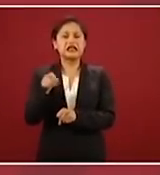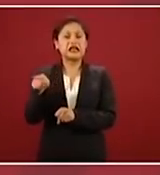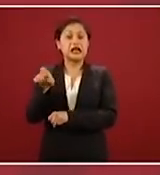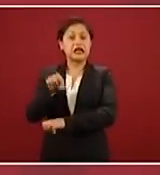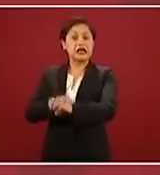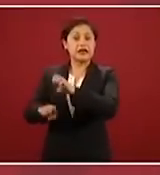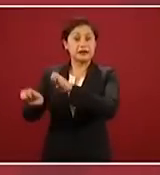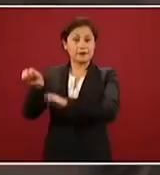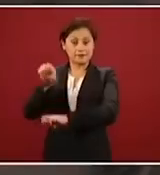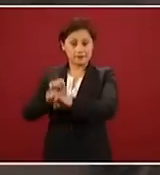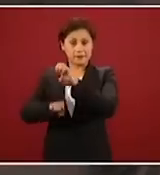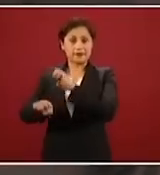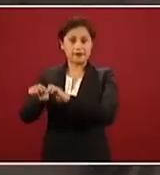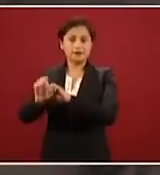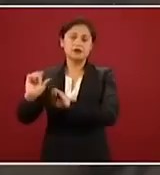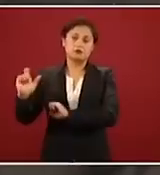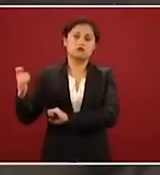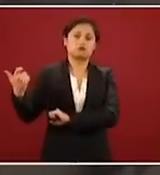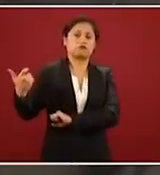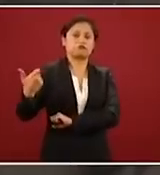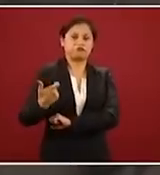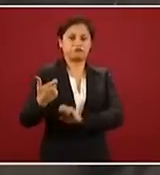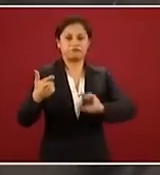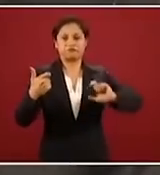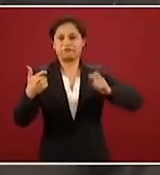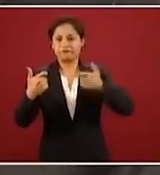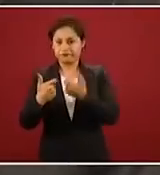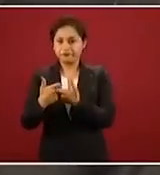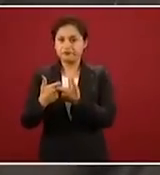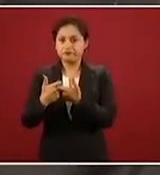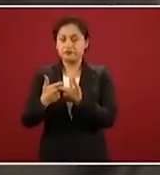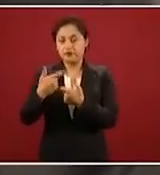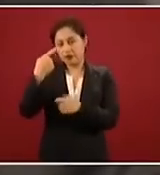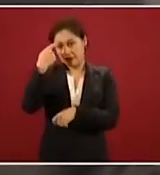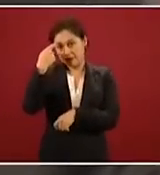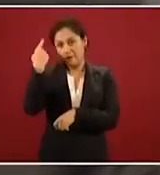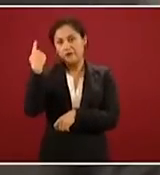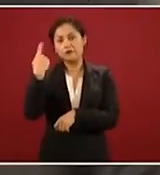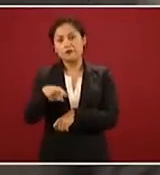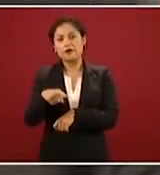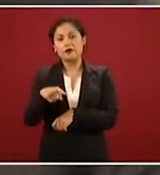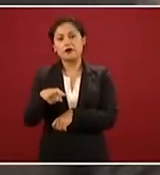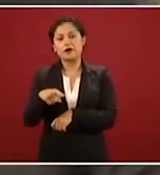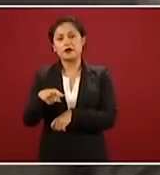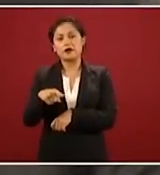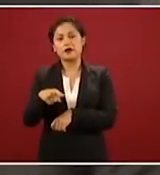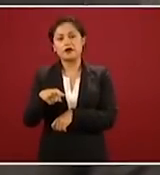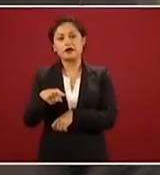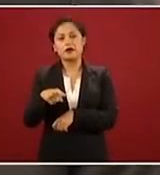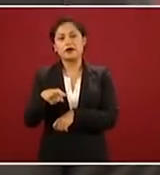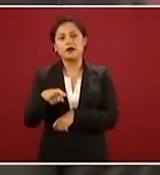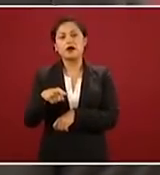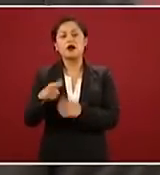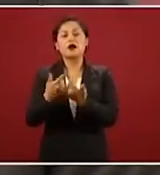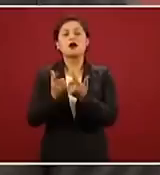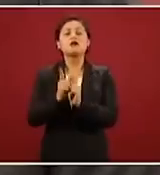aportó recursos para la campaña del PRI. Ese